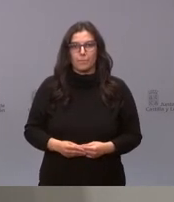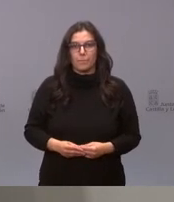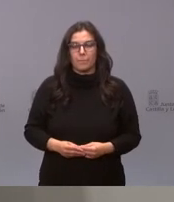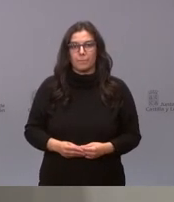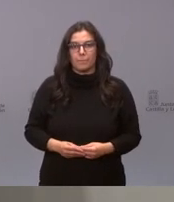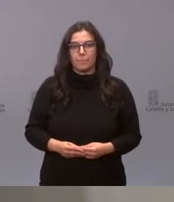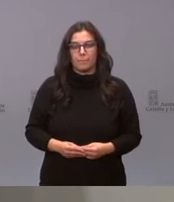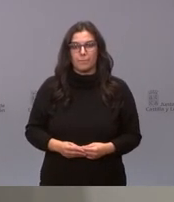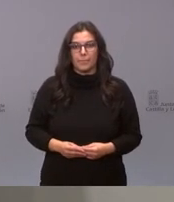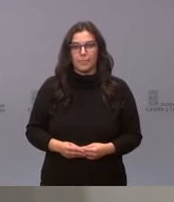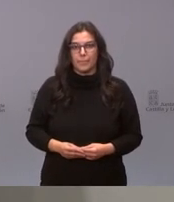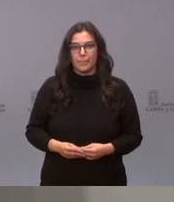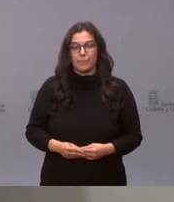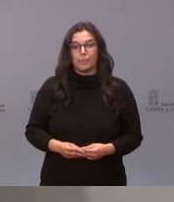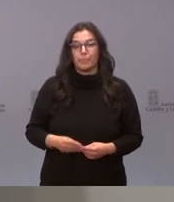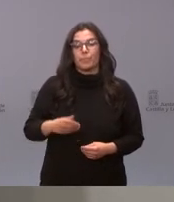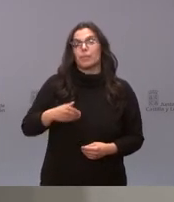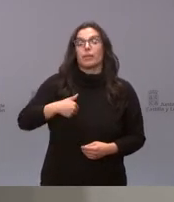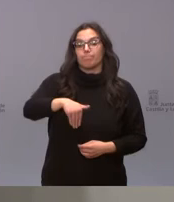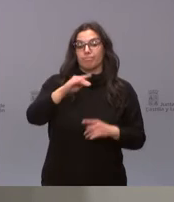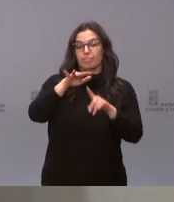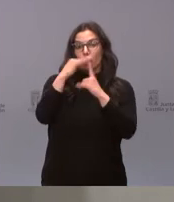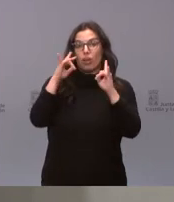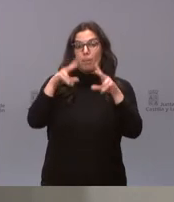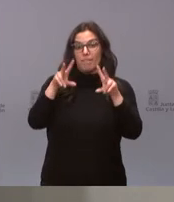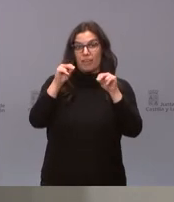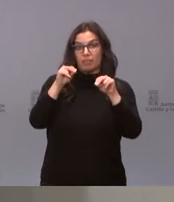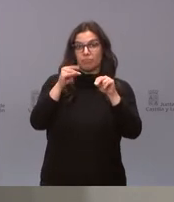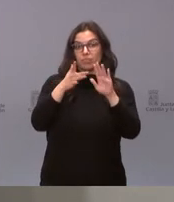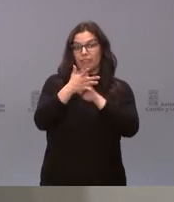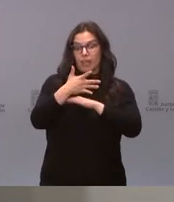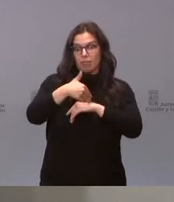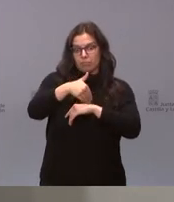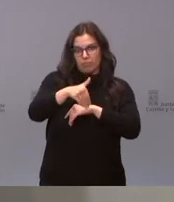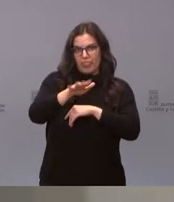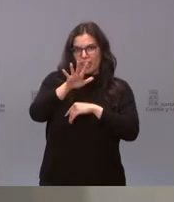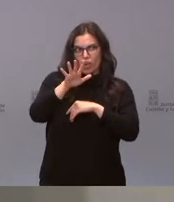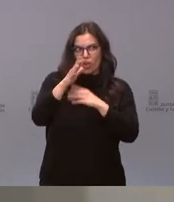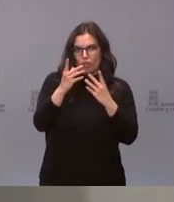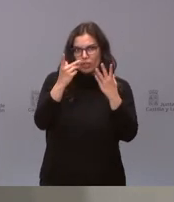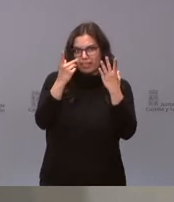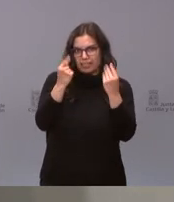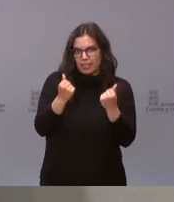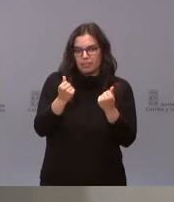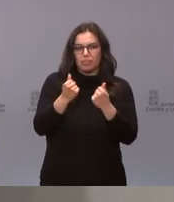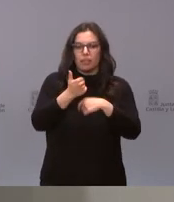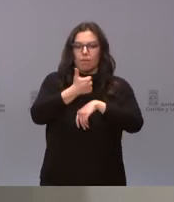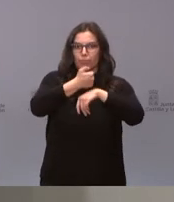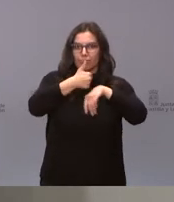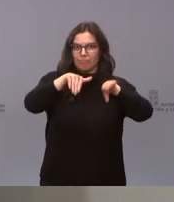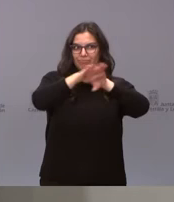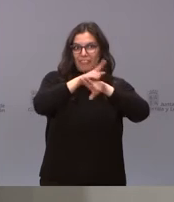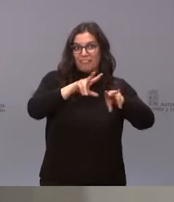la caída del toque de queda bueno del estado de alarma en general está ahí ya quedan cinco o seis días ya no sé si son